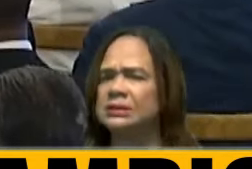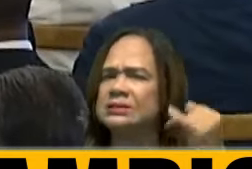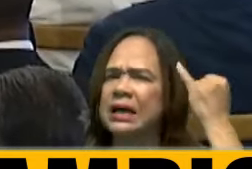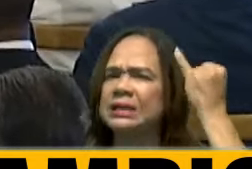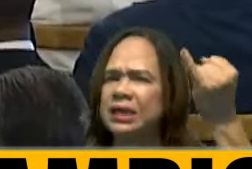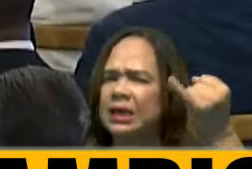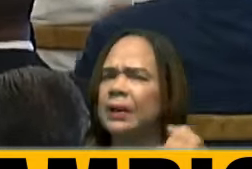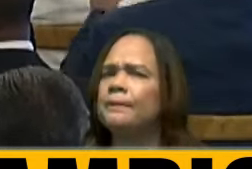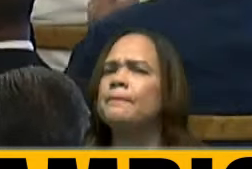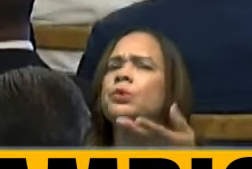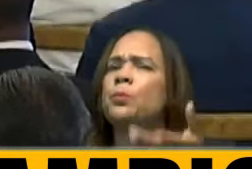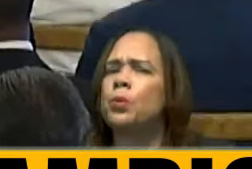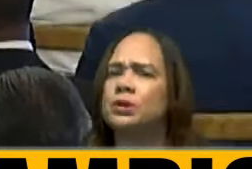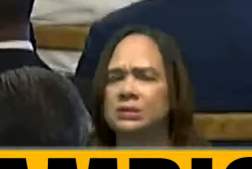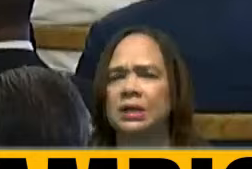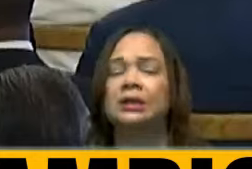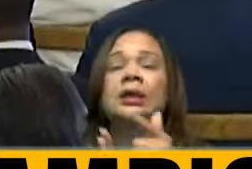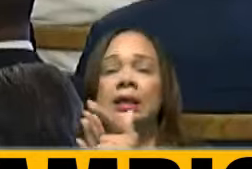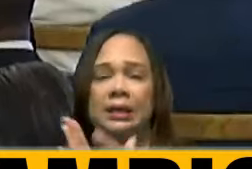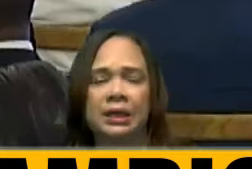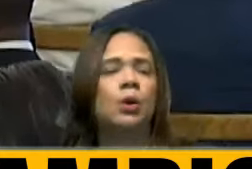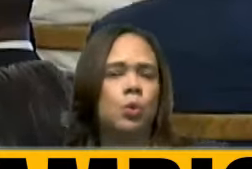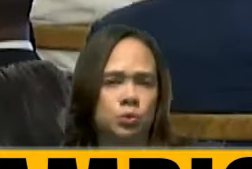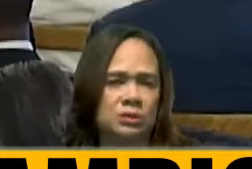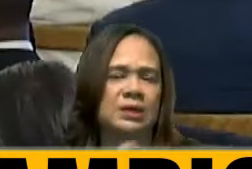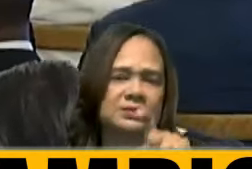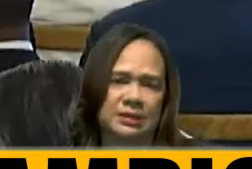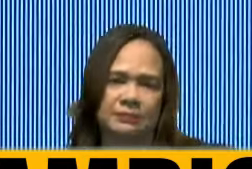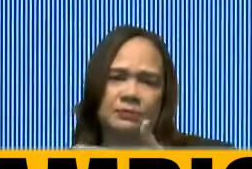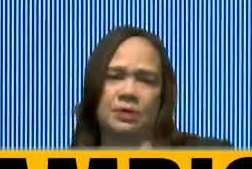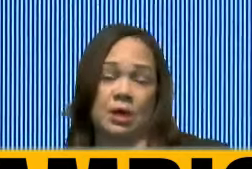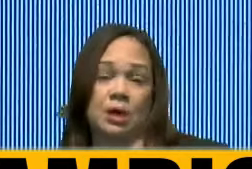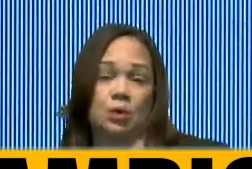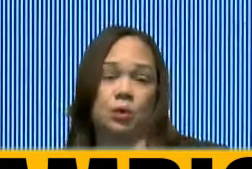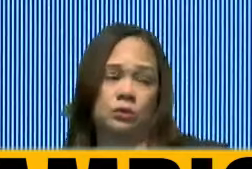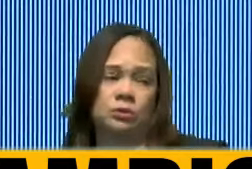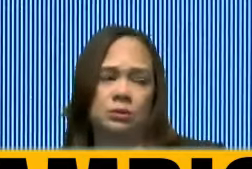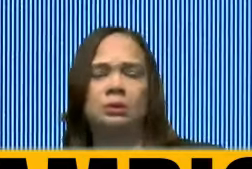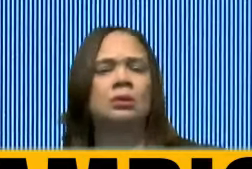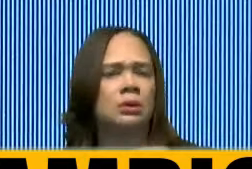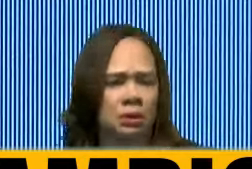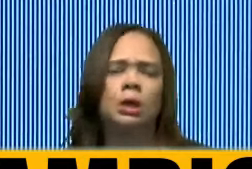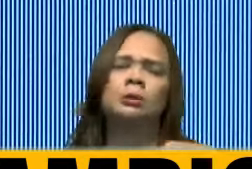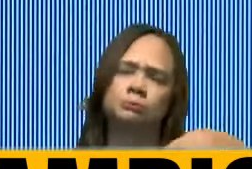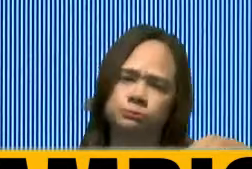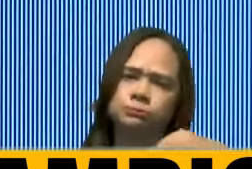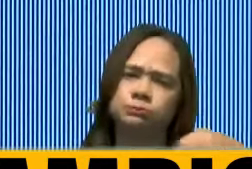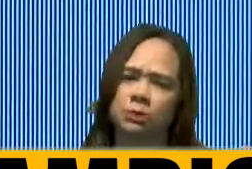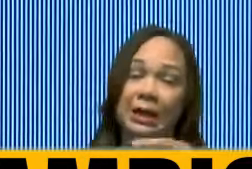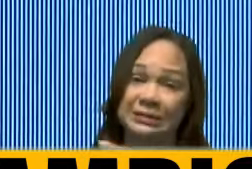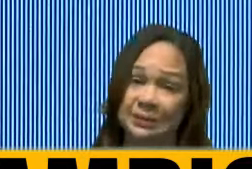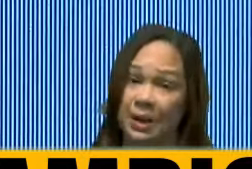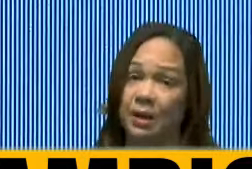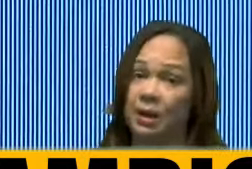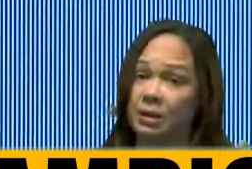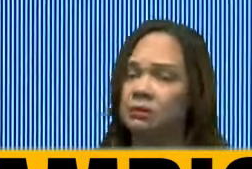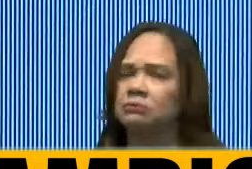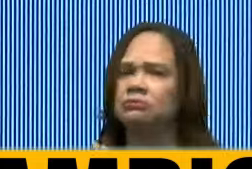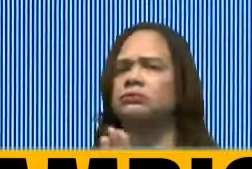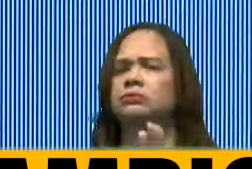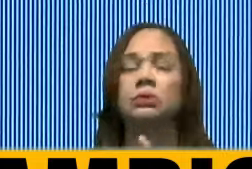conllevan iniciativas legislativas que tendrán que ser sometidas al congreso nacional la cual estaremos sometiendo en las próximas semanas y